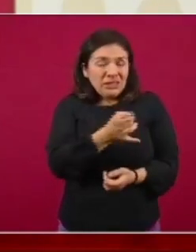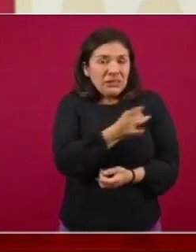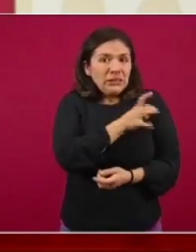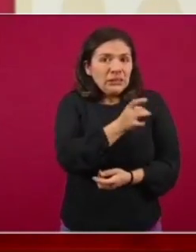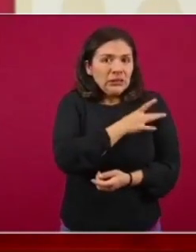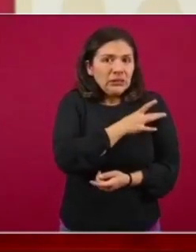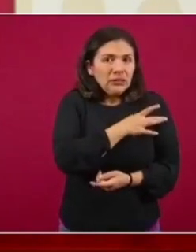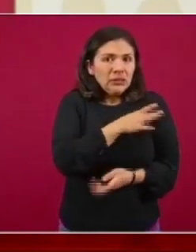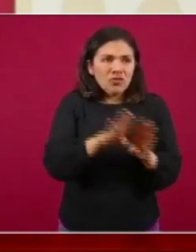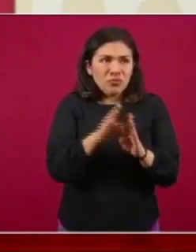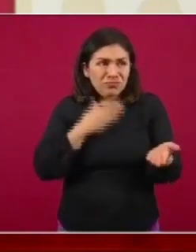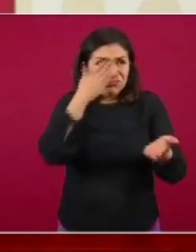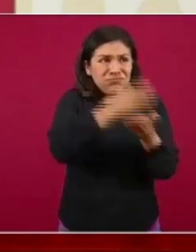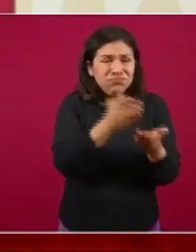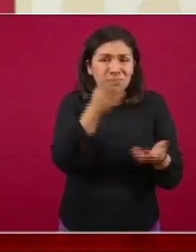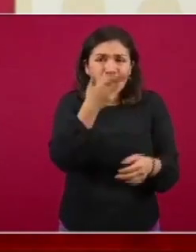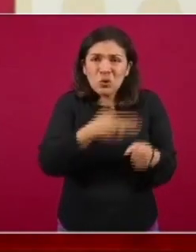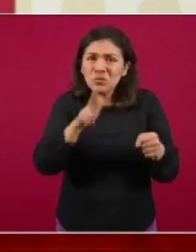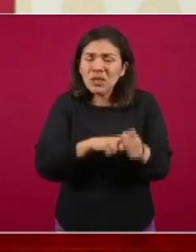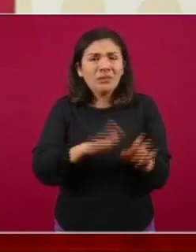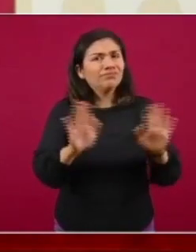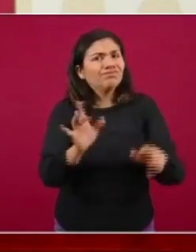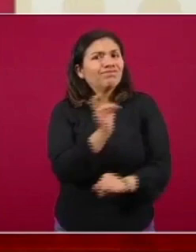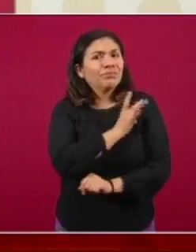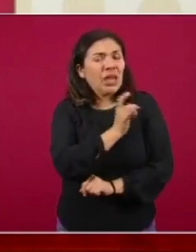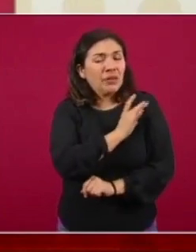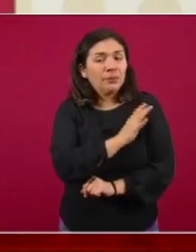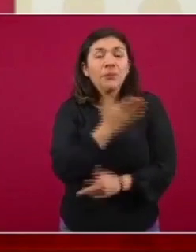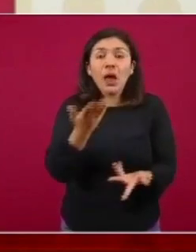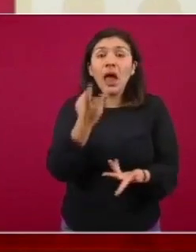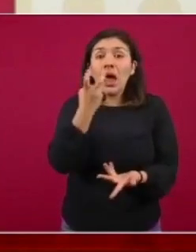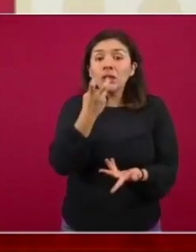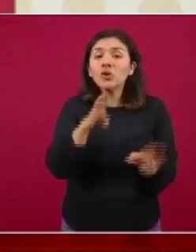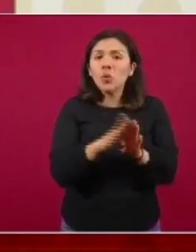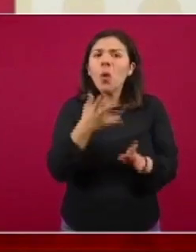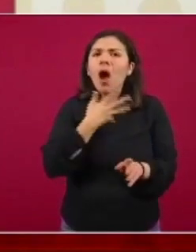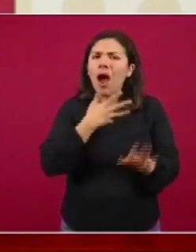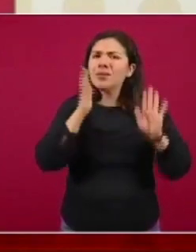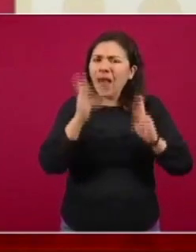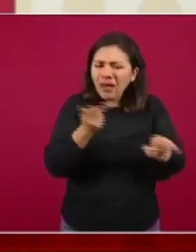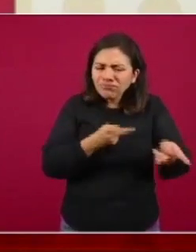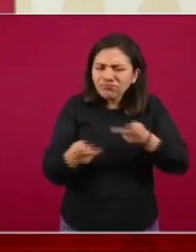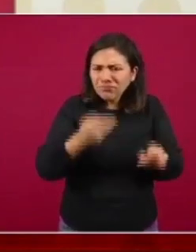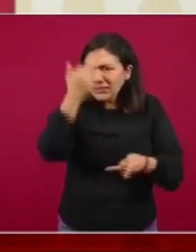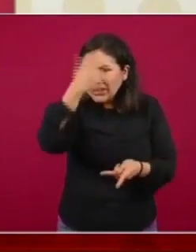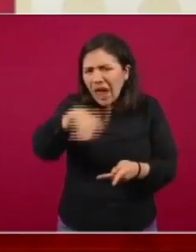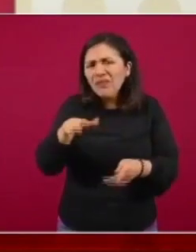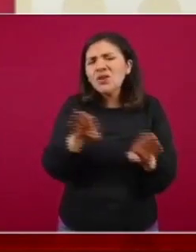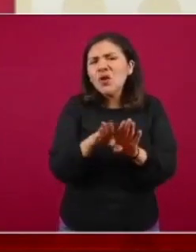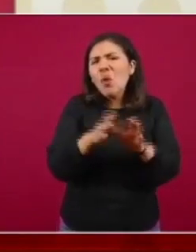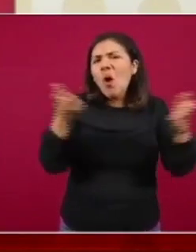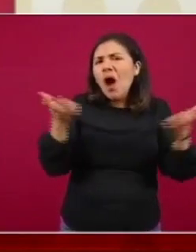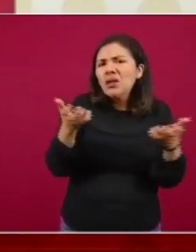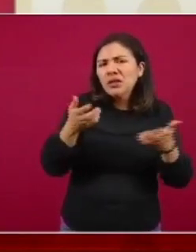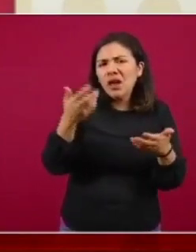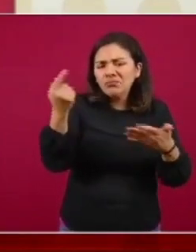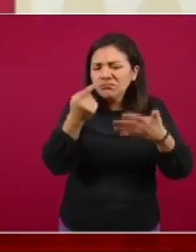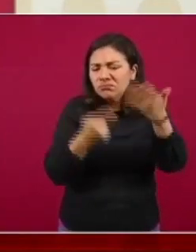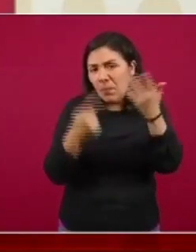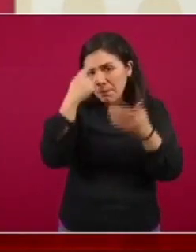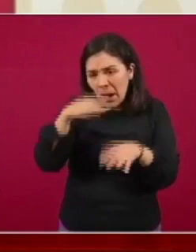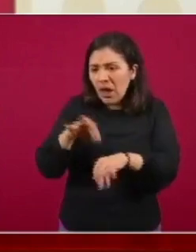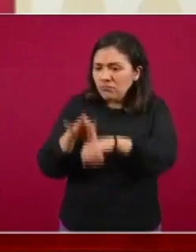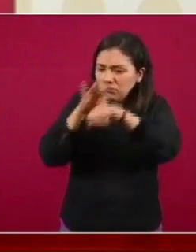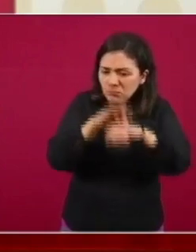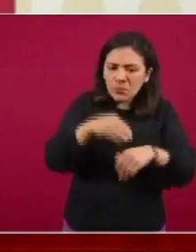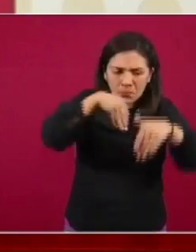que tiene miedo a acercarse al hospital. Y lo que estamos diciendo es que hay protocolos claros en los que lo reciben, lo